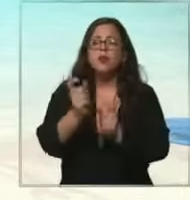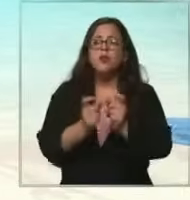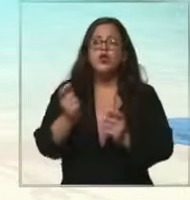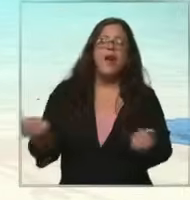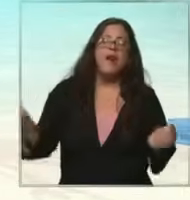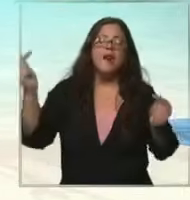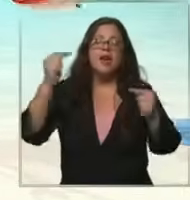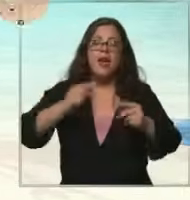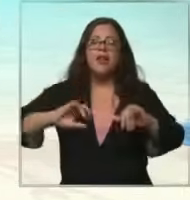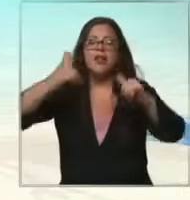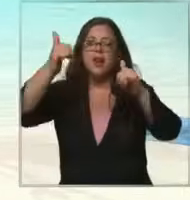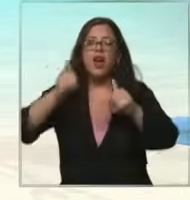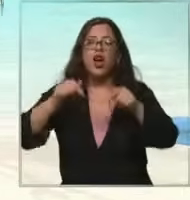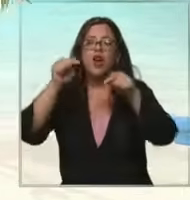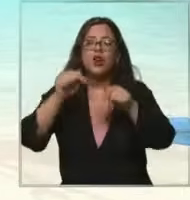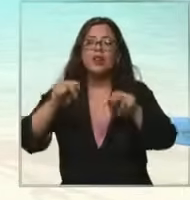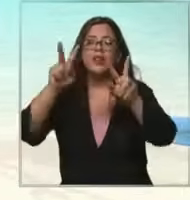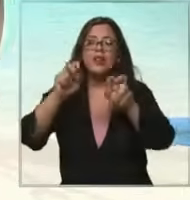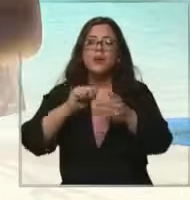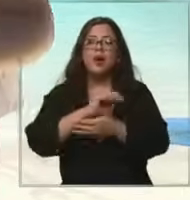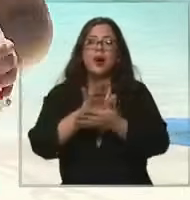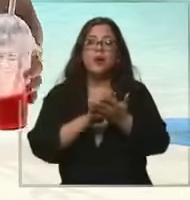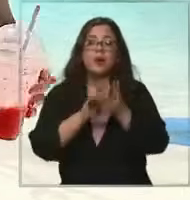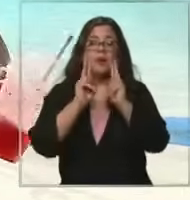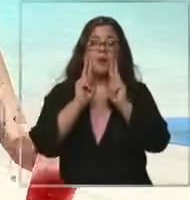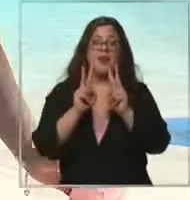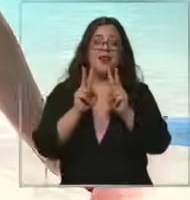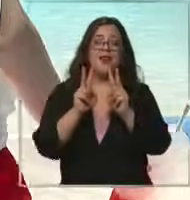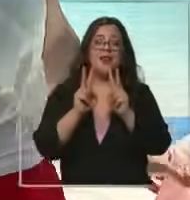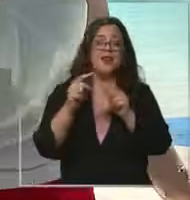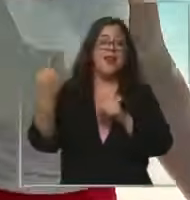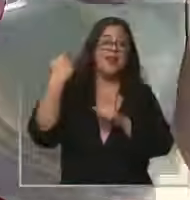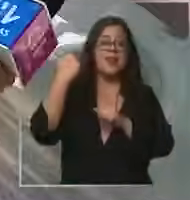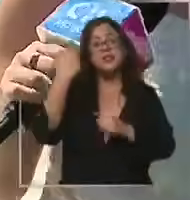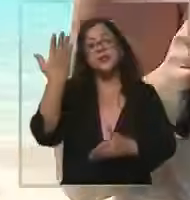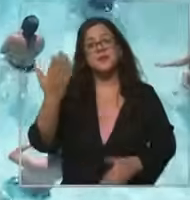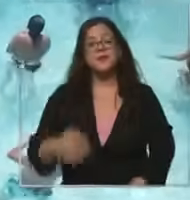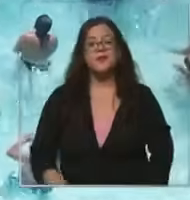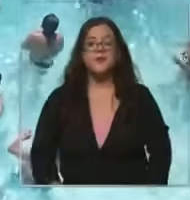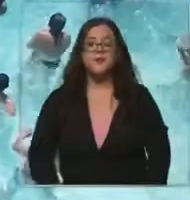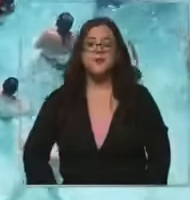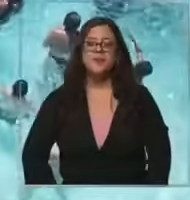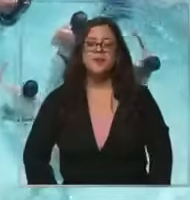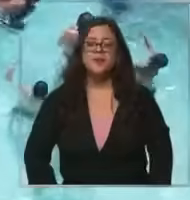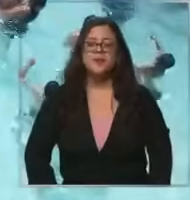a entretenerse con esta ola, por ejemplo, que tenemos aquí a mi espalda.